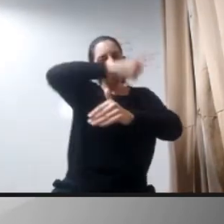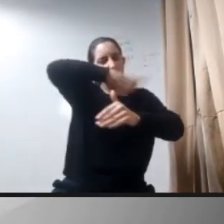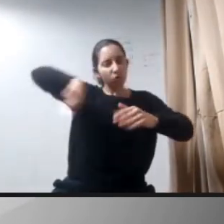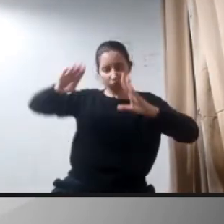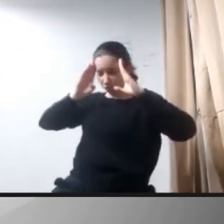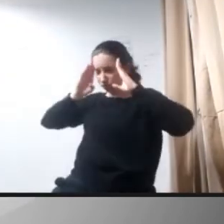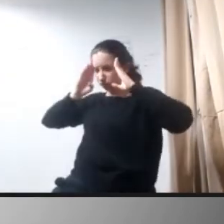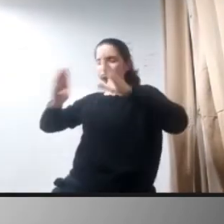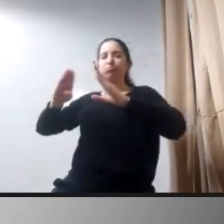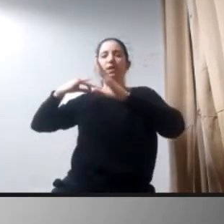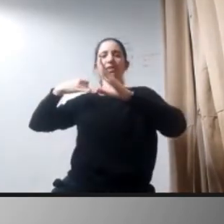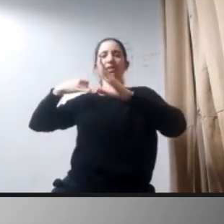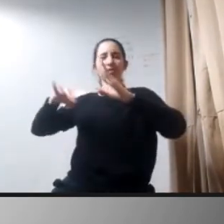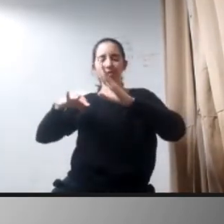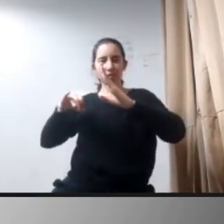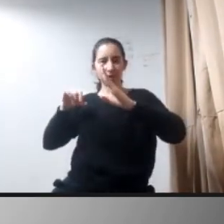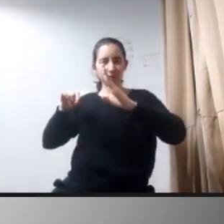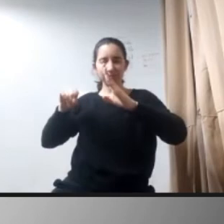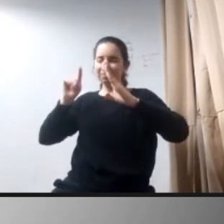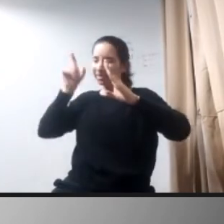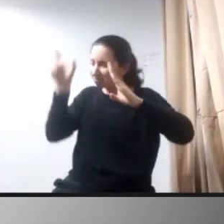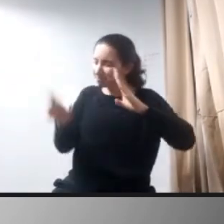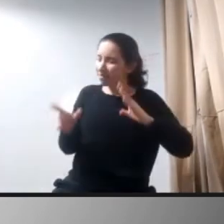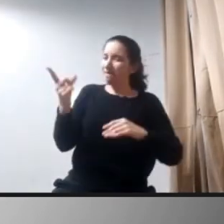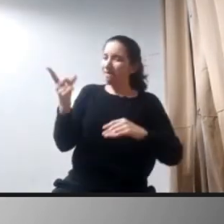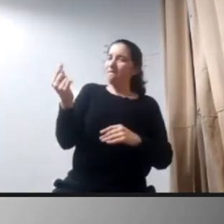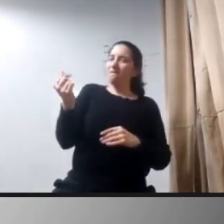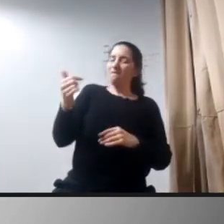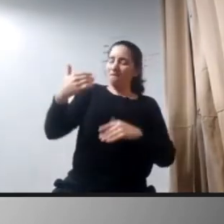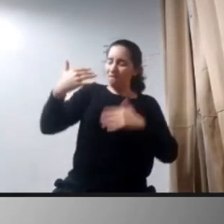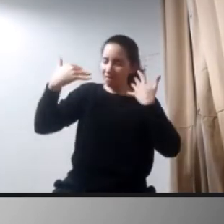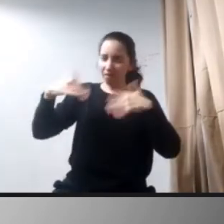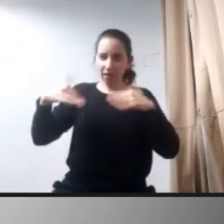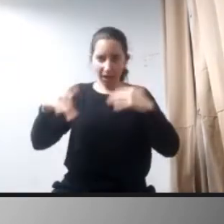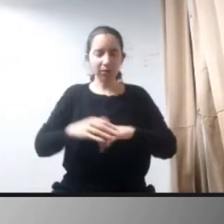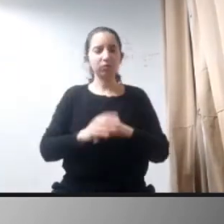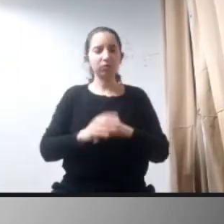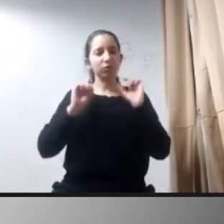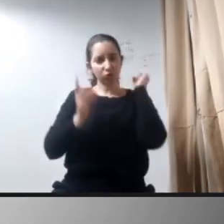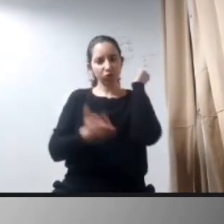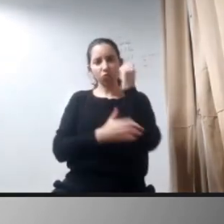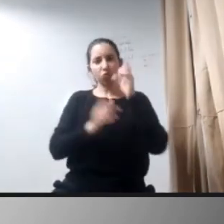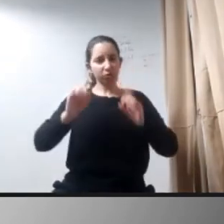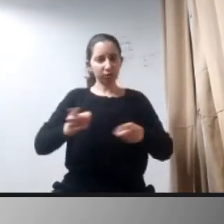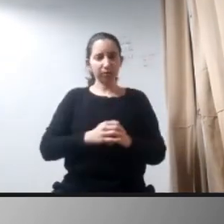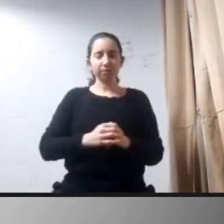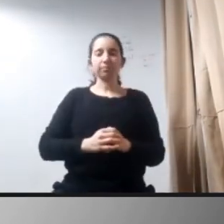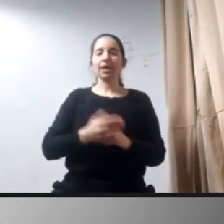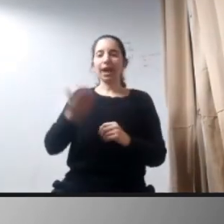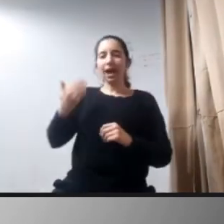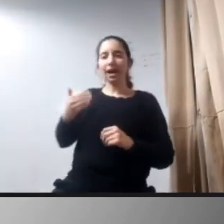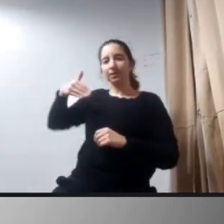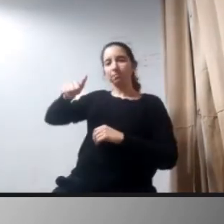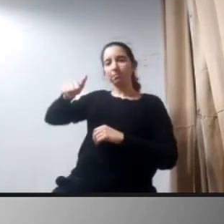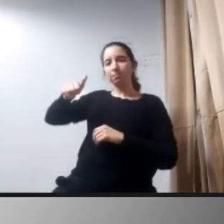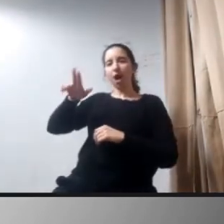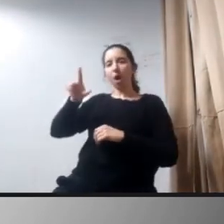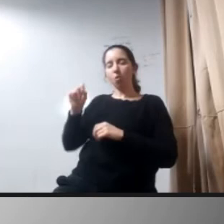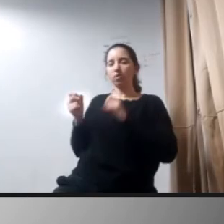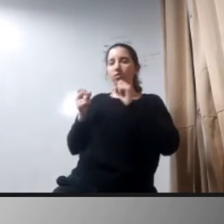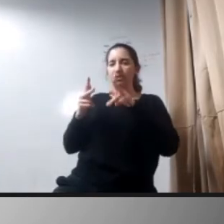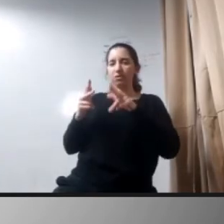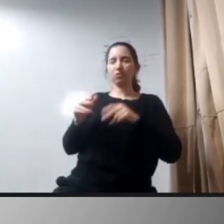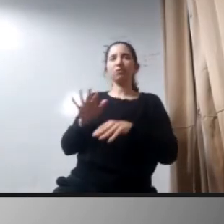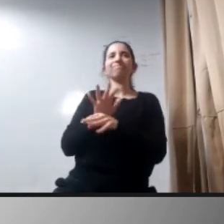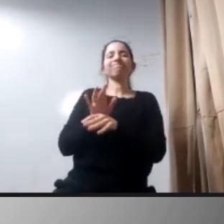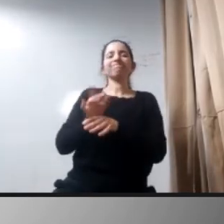nosotros tenemos que tratar de bregar para que se le encuentre un valor económico. Dijo en un momento dado Mauro, nosotros somos